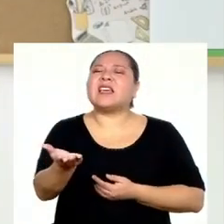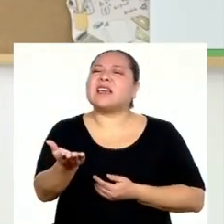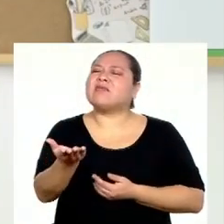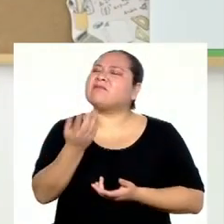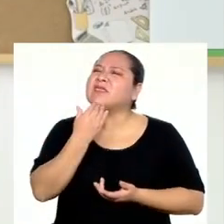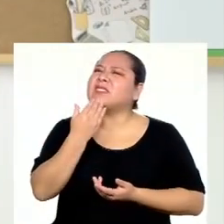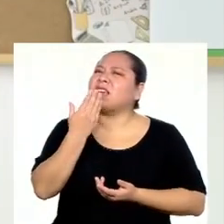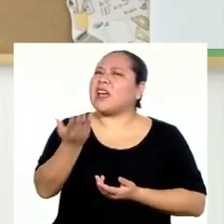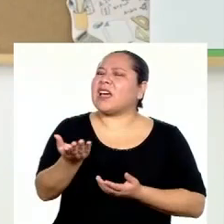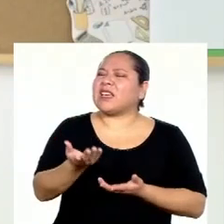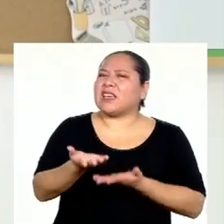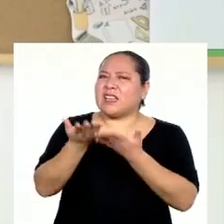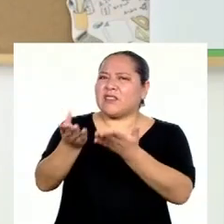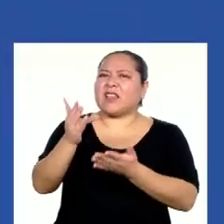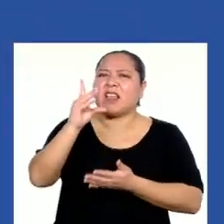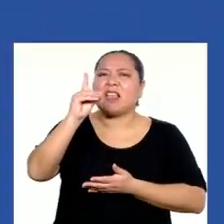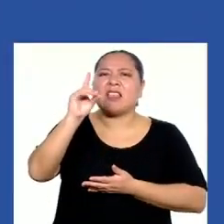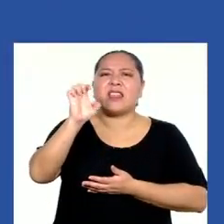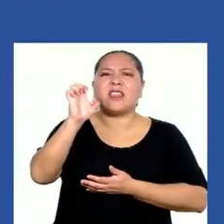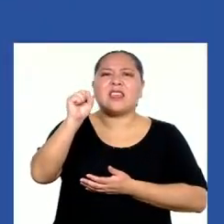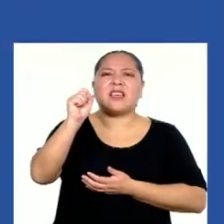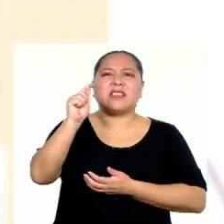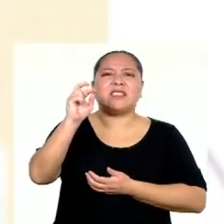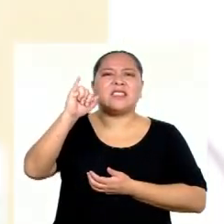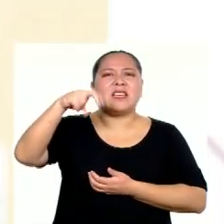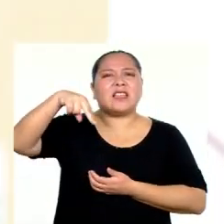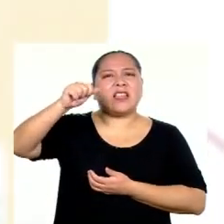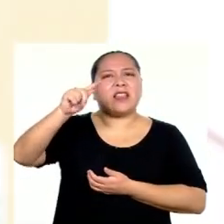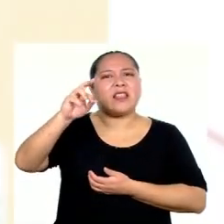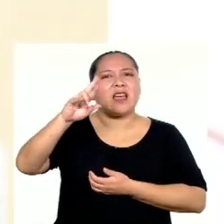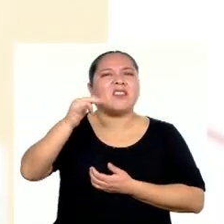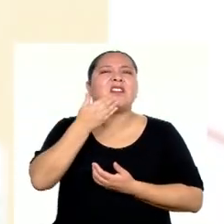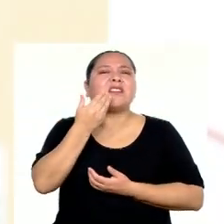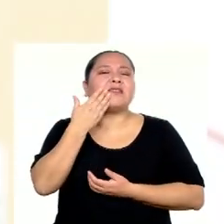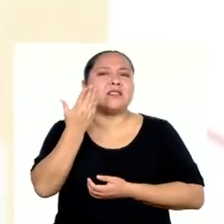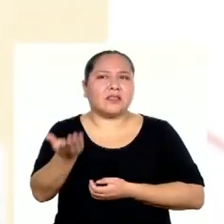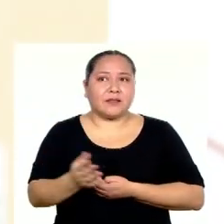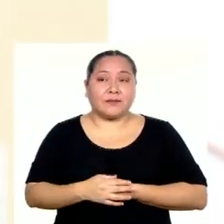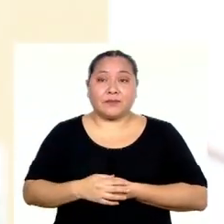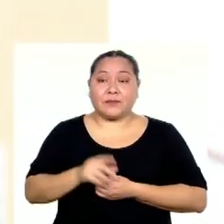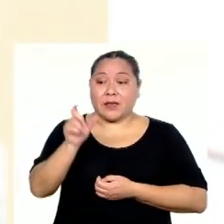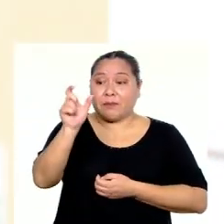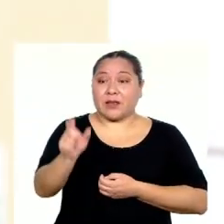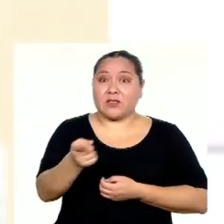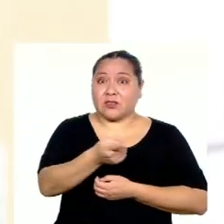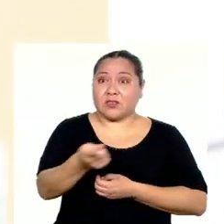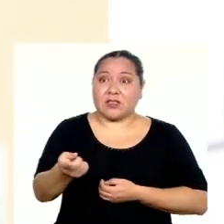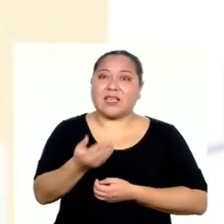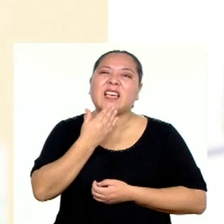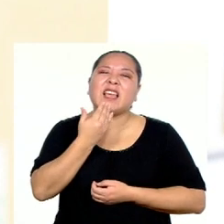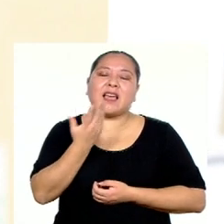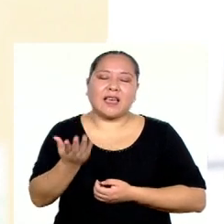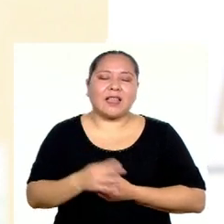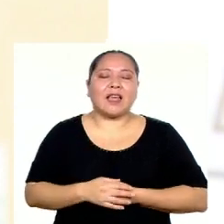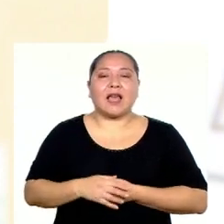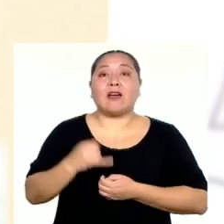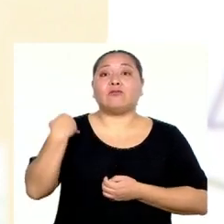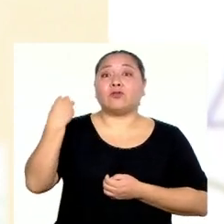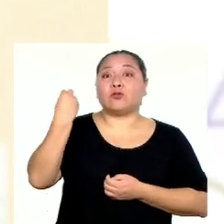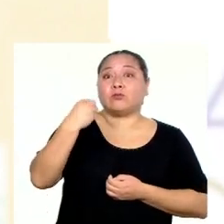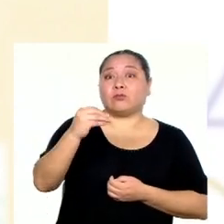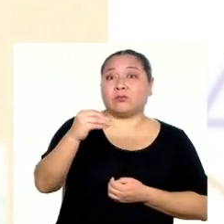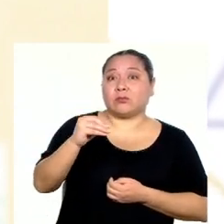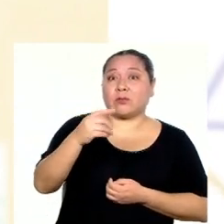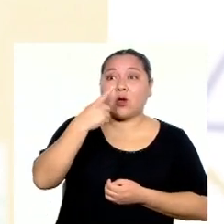estar dirigido nuestro texto? Nuestros destinatarios van a ser las y los adolescentes que se encuentran